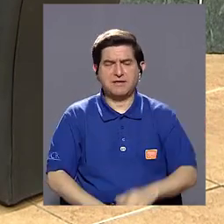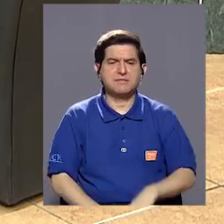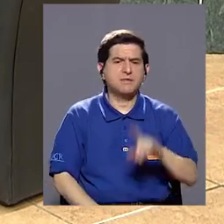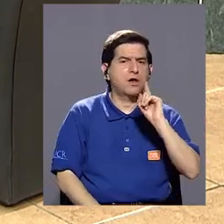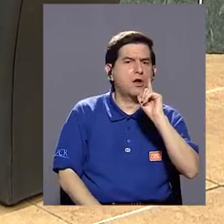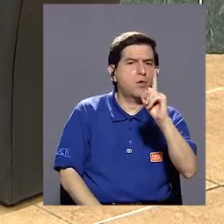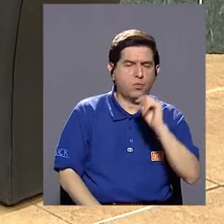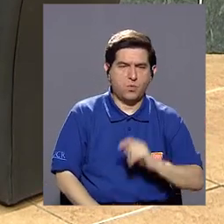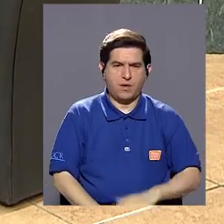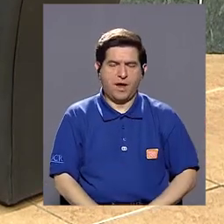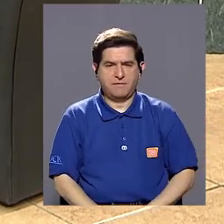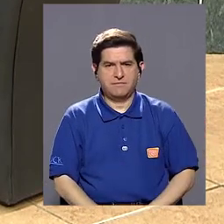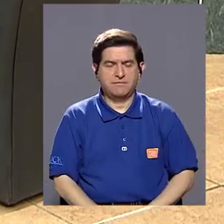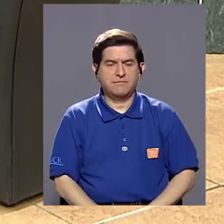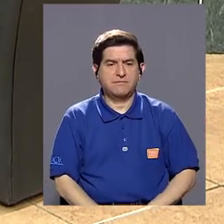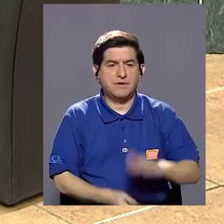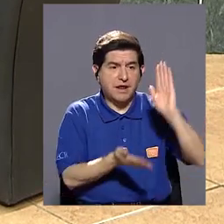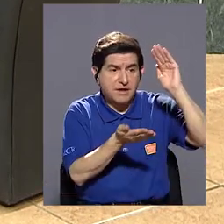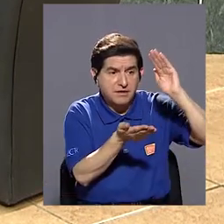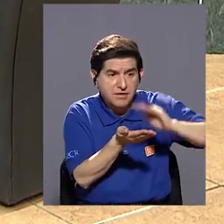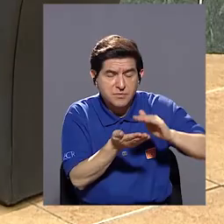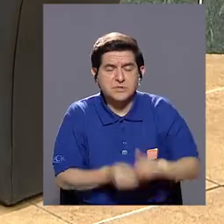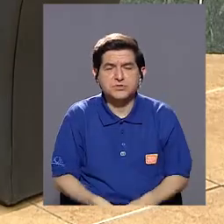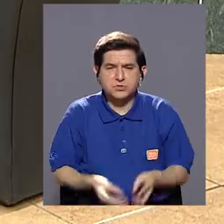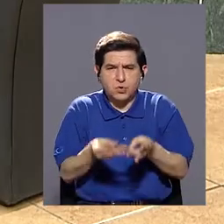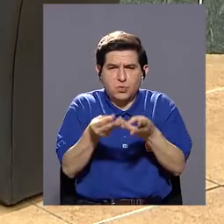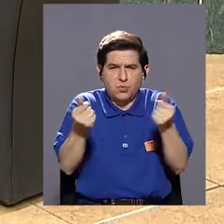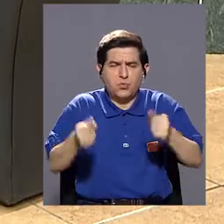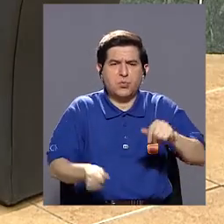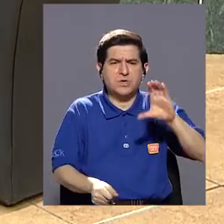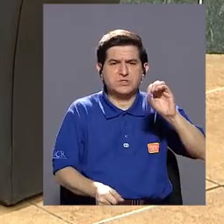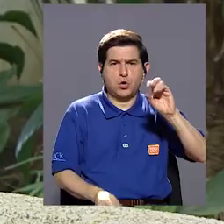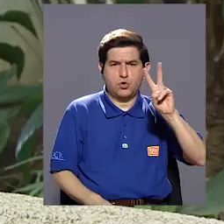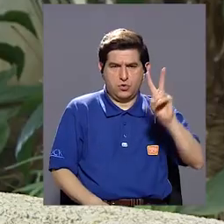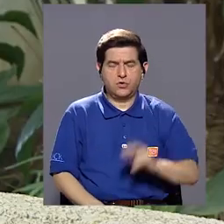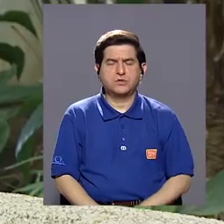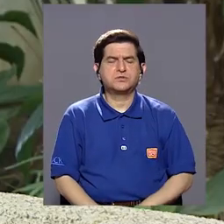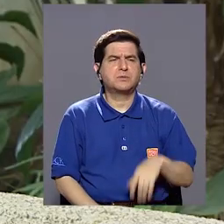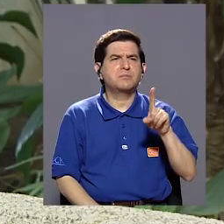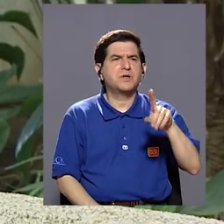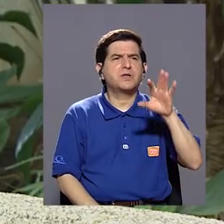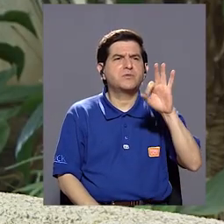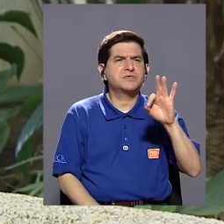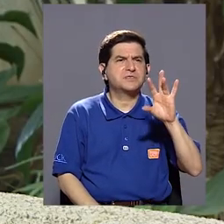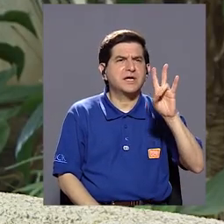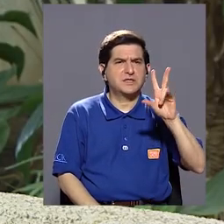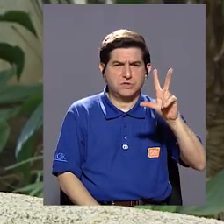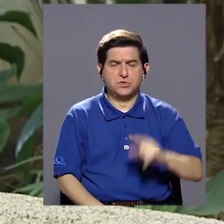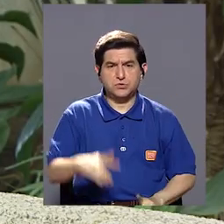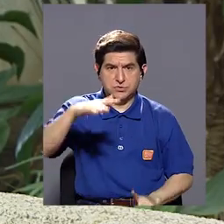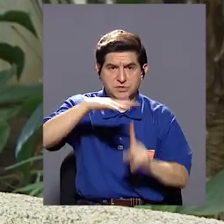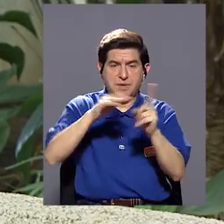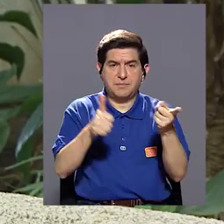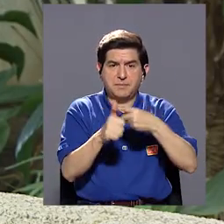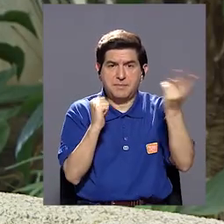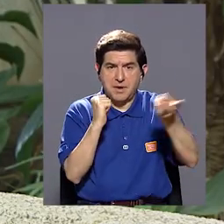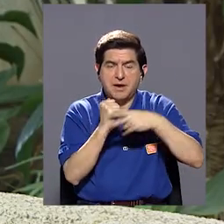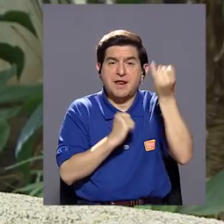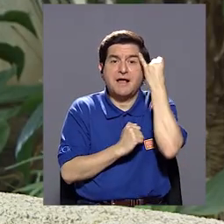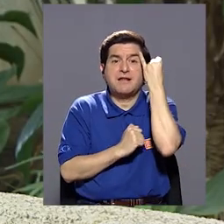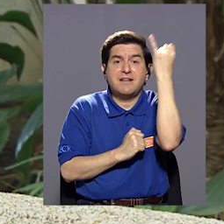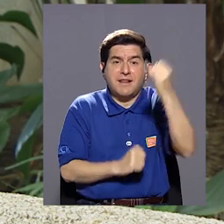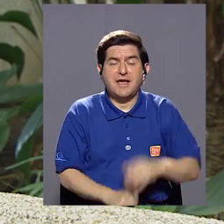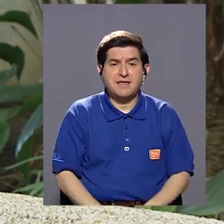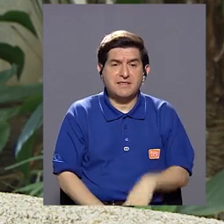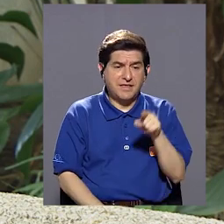varias necesidades. Una de ellas tiene que ver con la reducción de emisiones de carbono. Y estoy hablando de 1973, cuando se aparece por